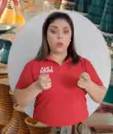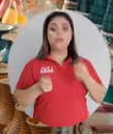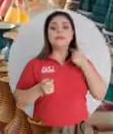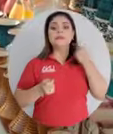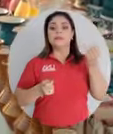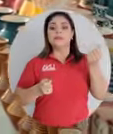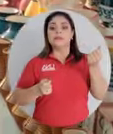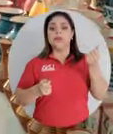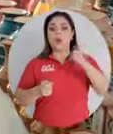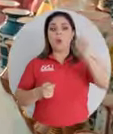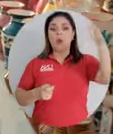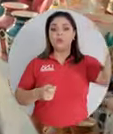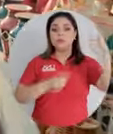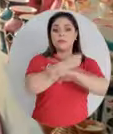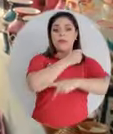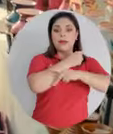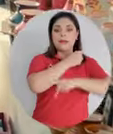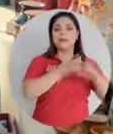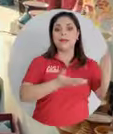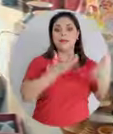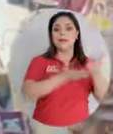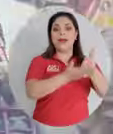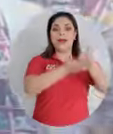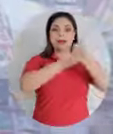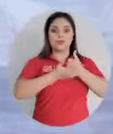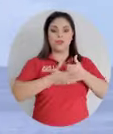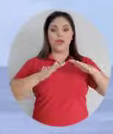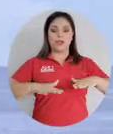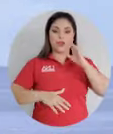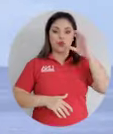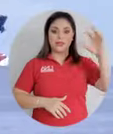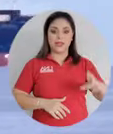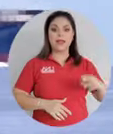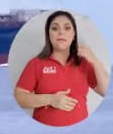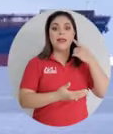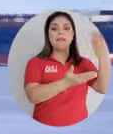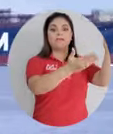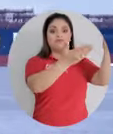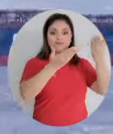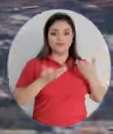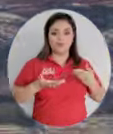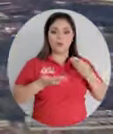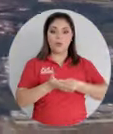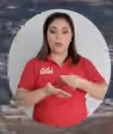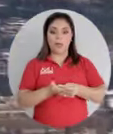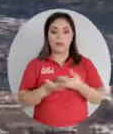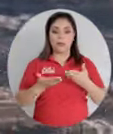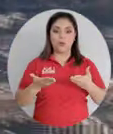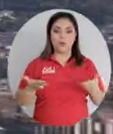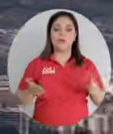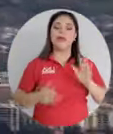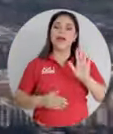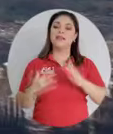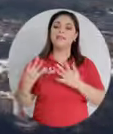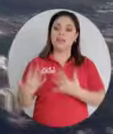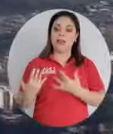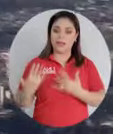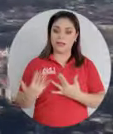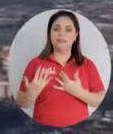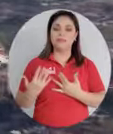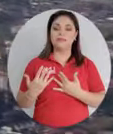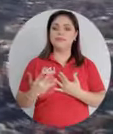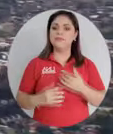si este control de la inflación en otros países nos favorece a nosotros en términos de los productos de importación que